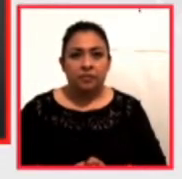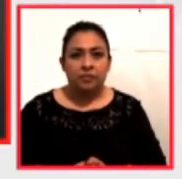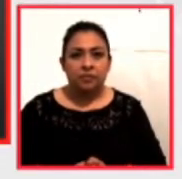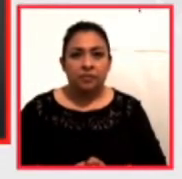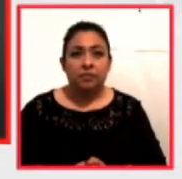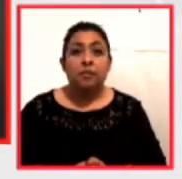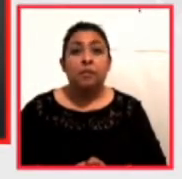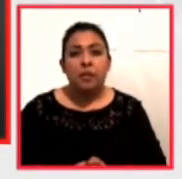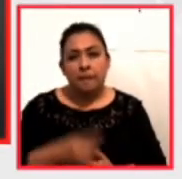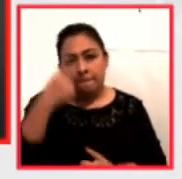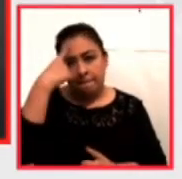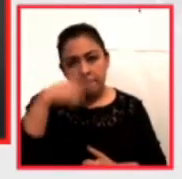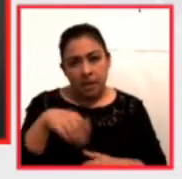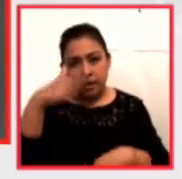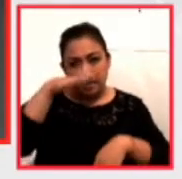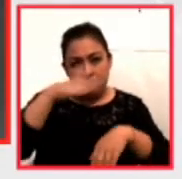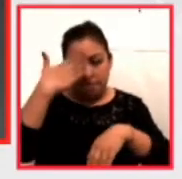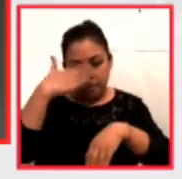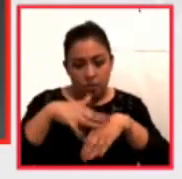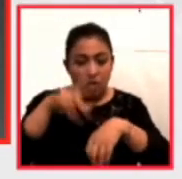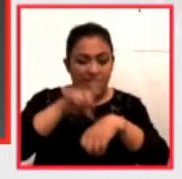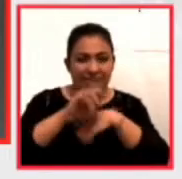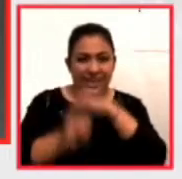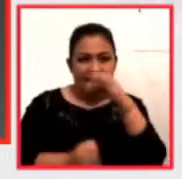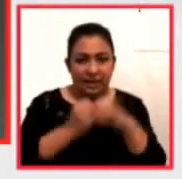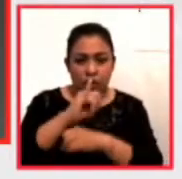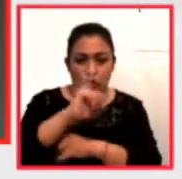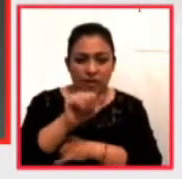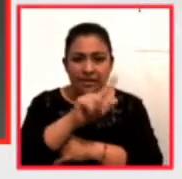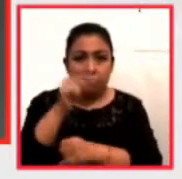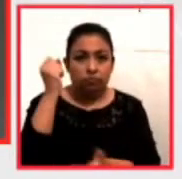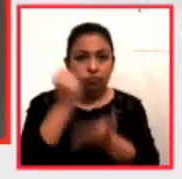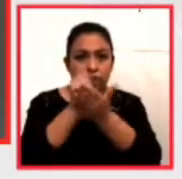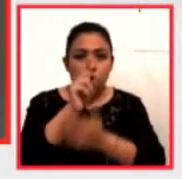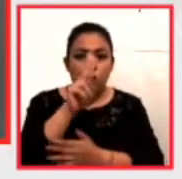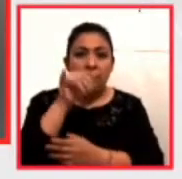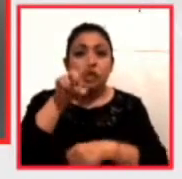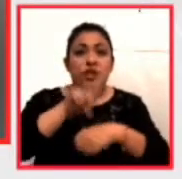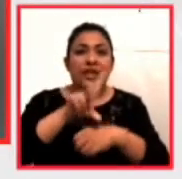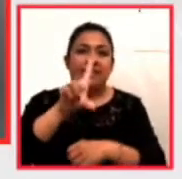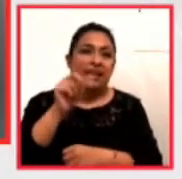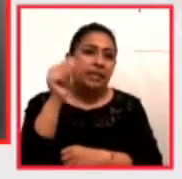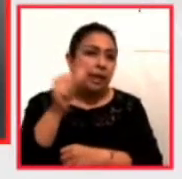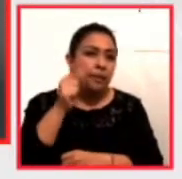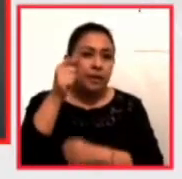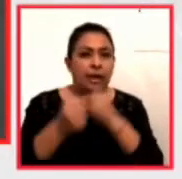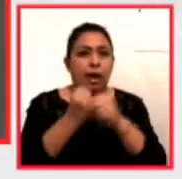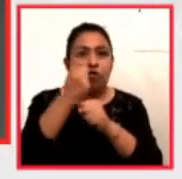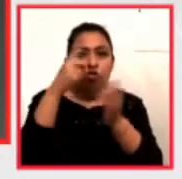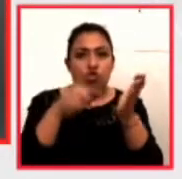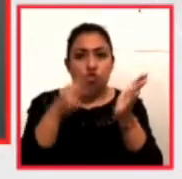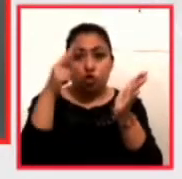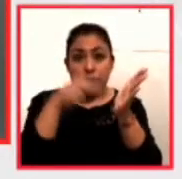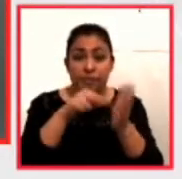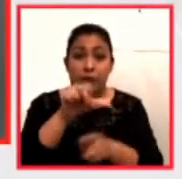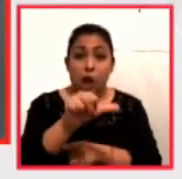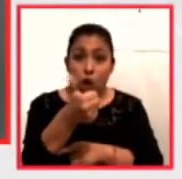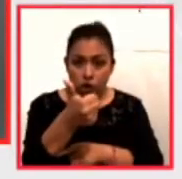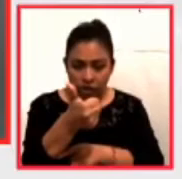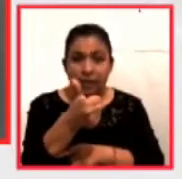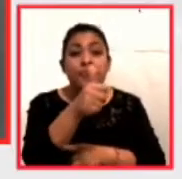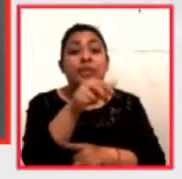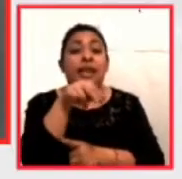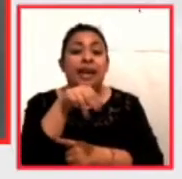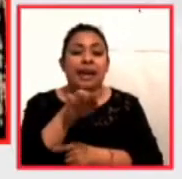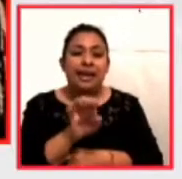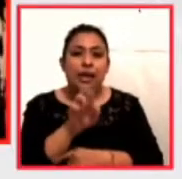Para conmemorar el Día Internacional del Jazz, que fue proclamado por la UNESCO el 30 de abril del año 2011, Neuma, el Festival de Jazz de la